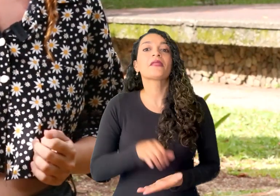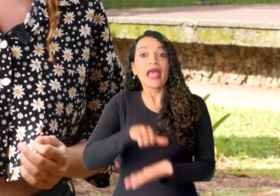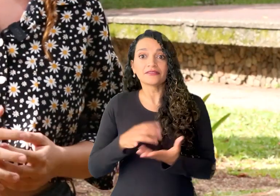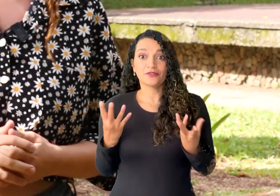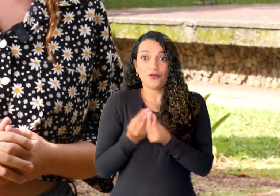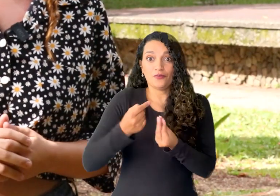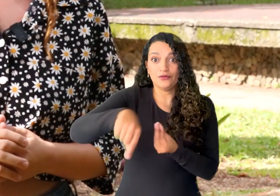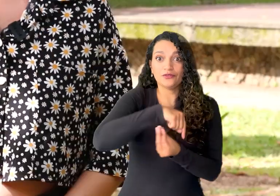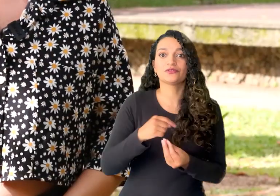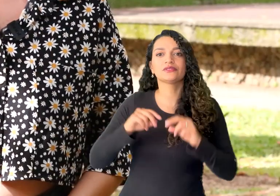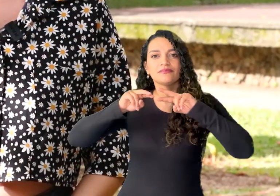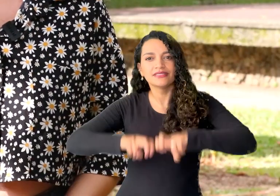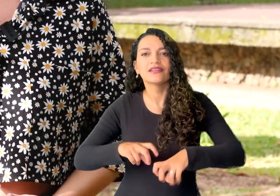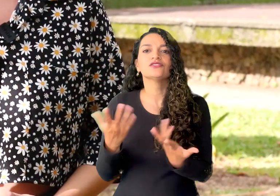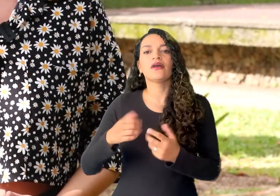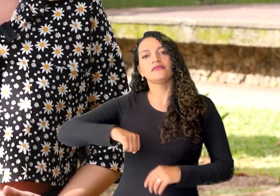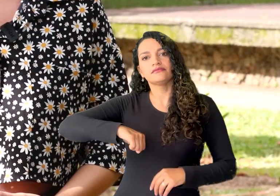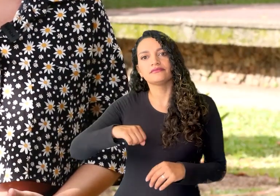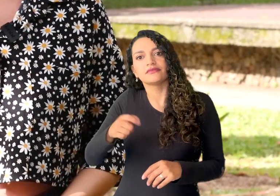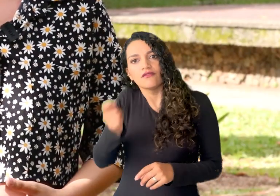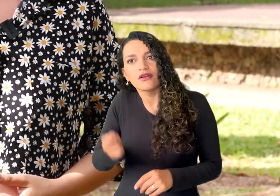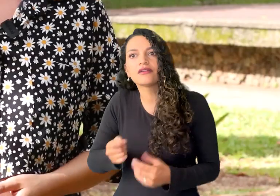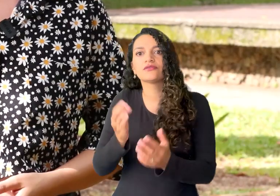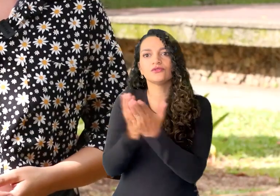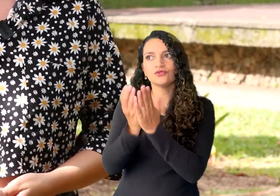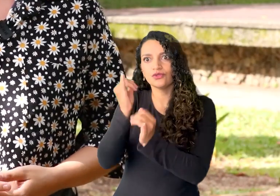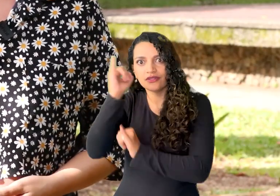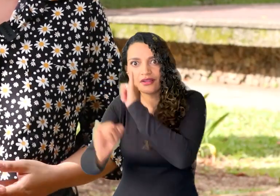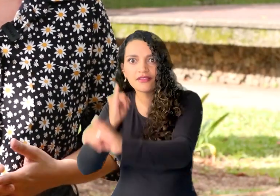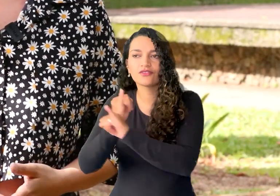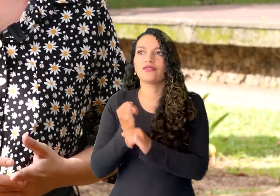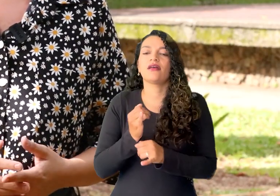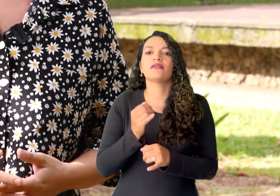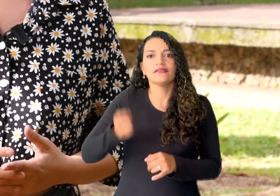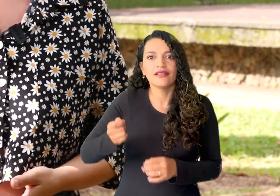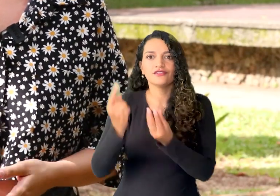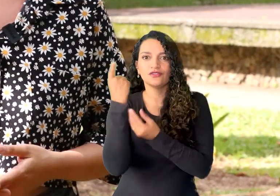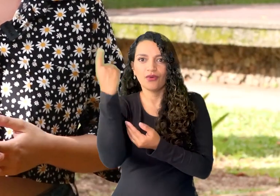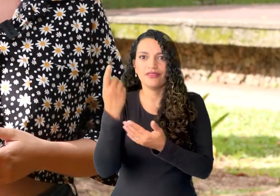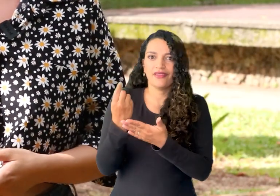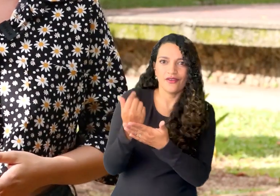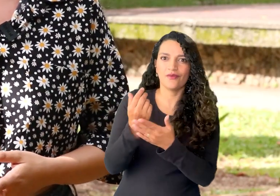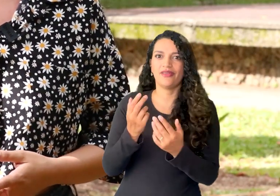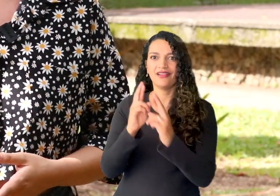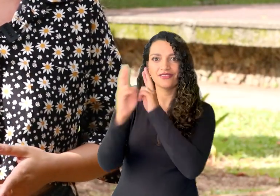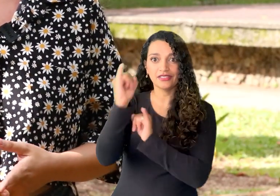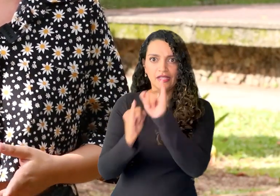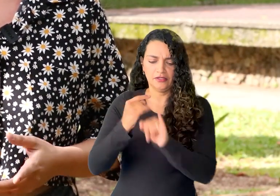ofrecerles soluciones duraderas. El Grupo de Investigación, Estudios Internacionales, Derecho, Economía, Política y